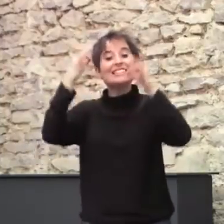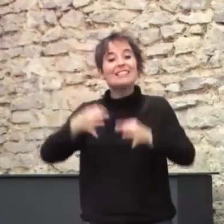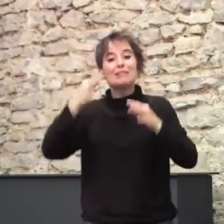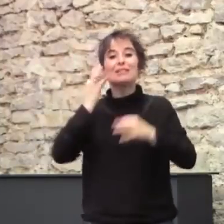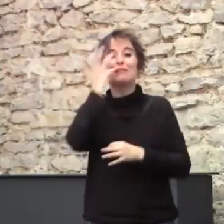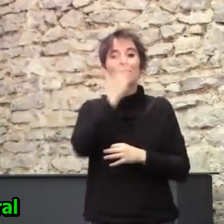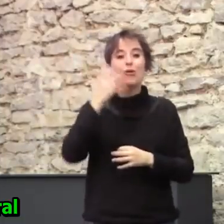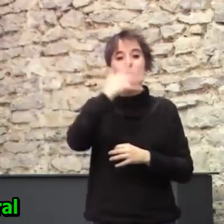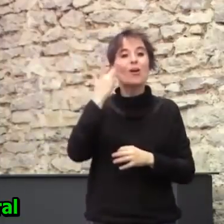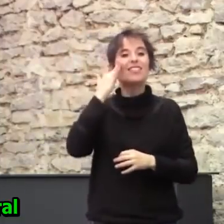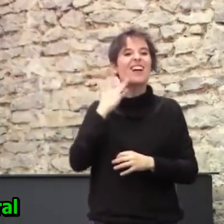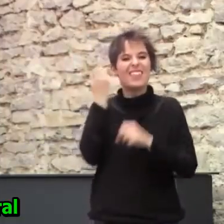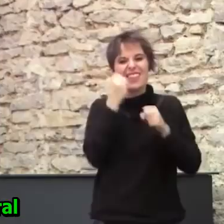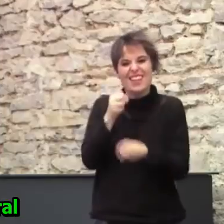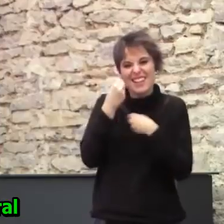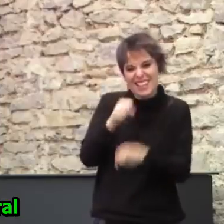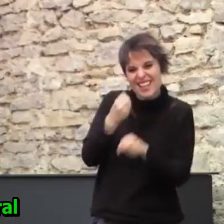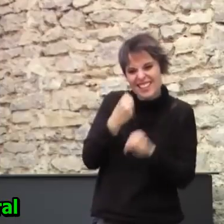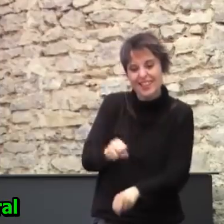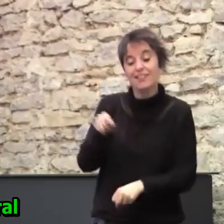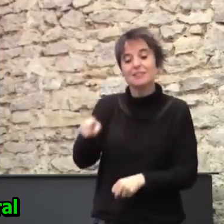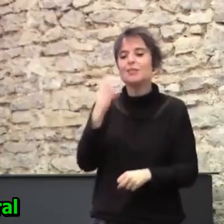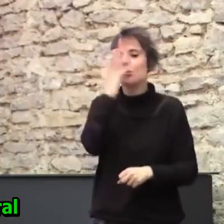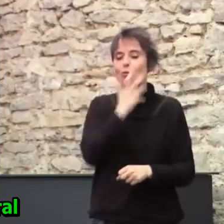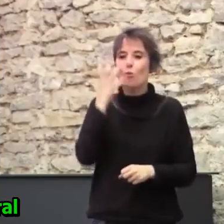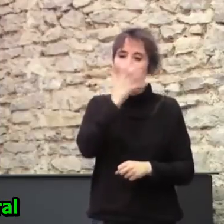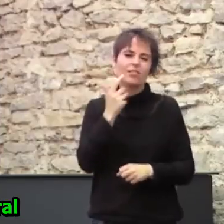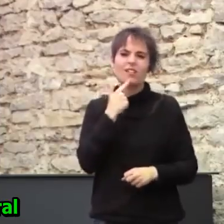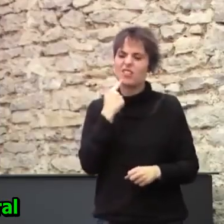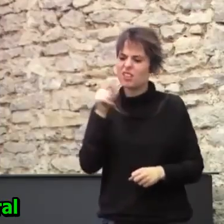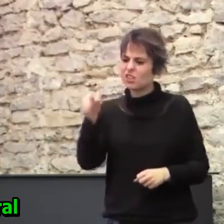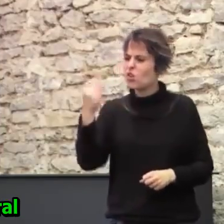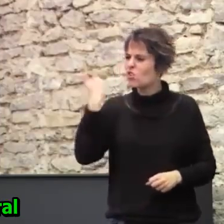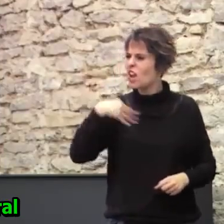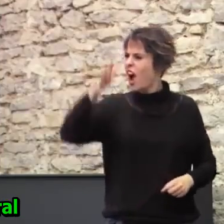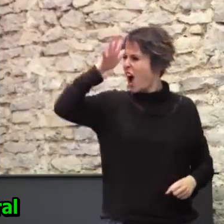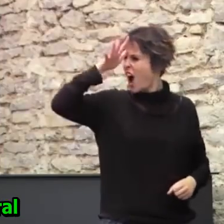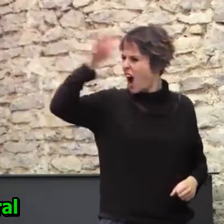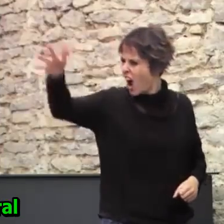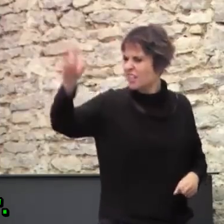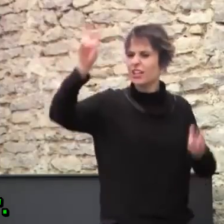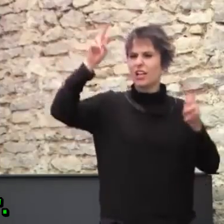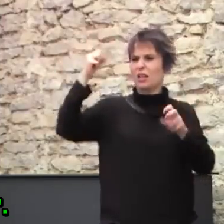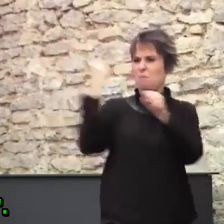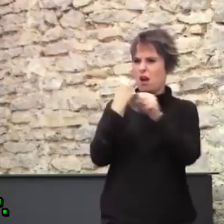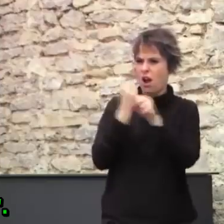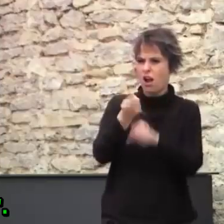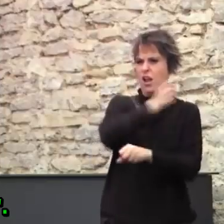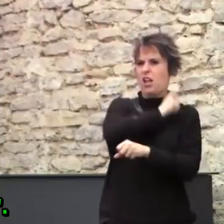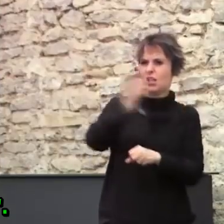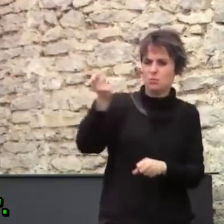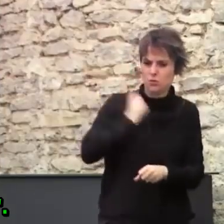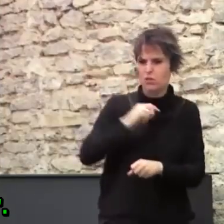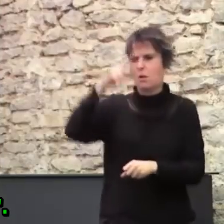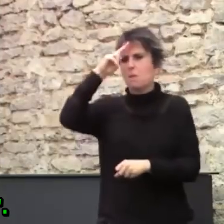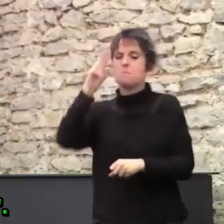Cenicienta. Cenicienta nos dice, oye, estoy harta de la explotación laboral a la que me